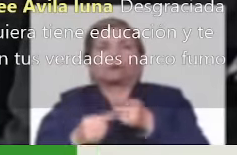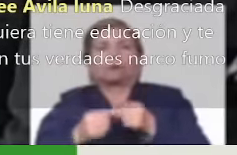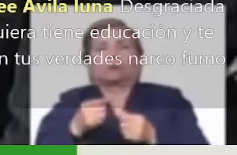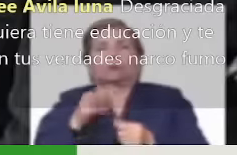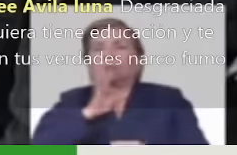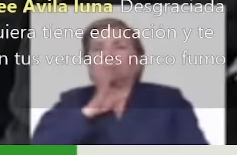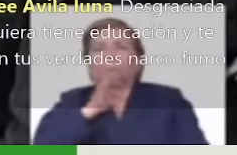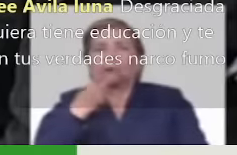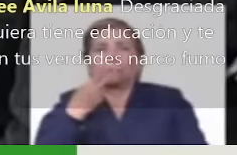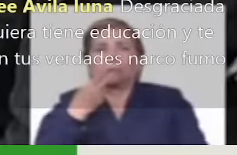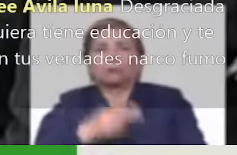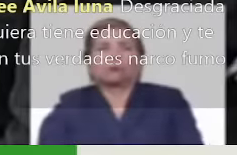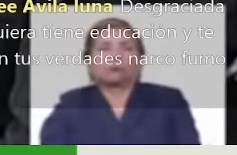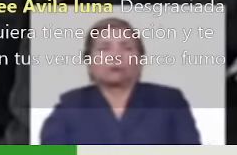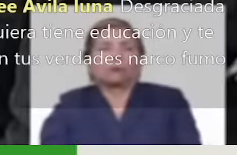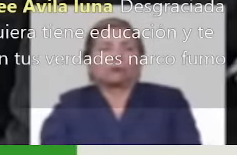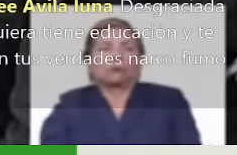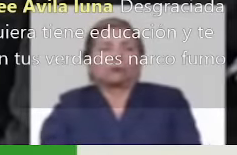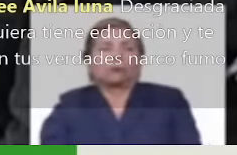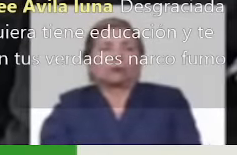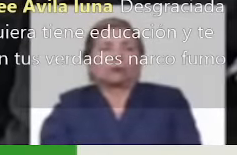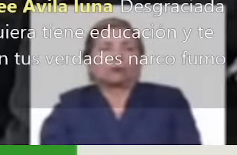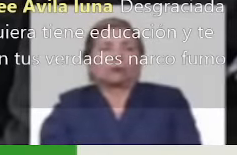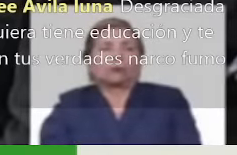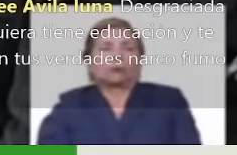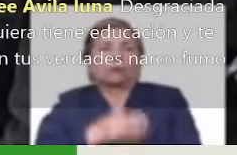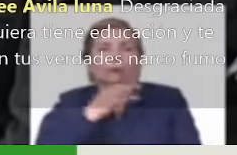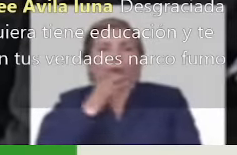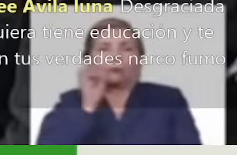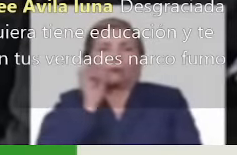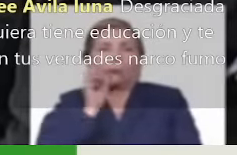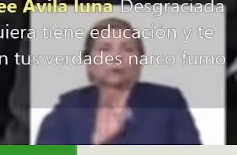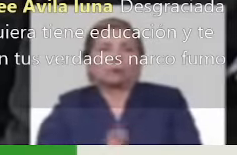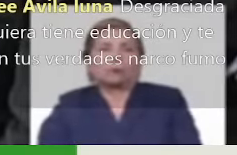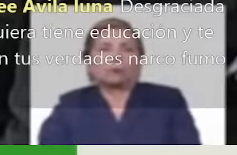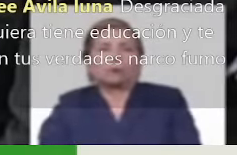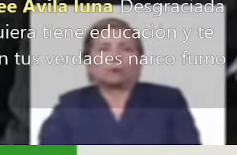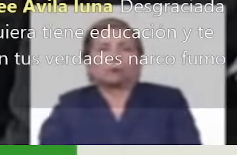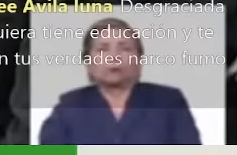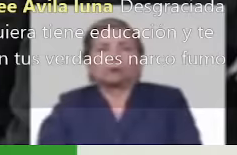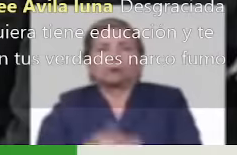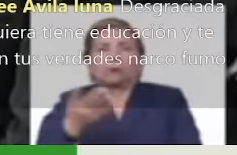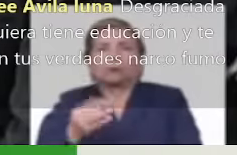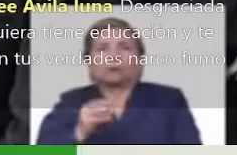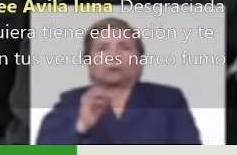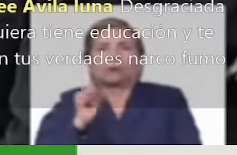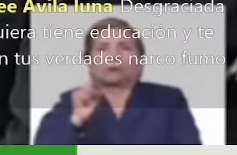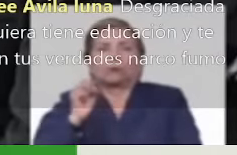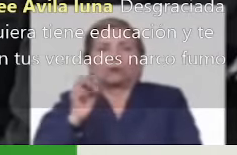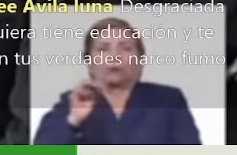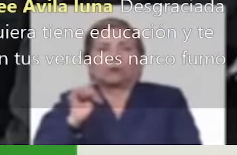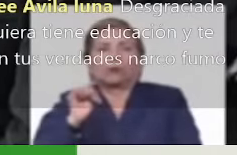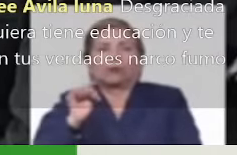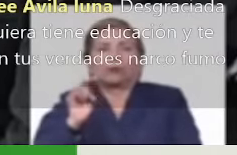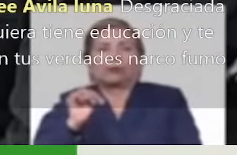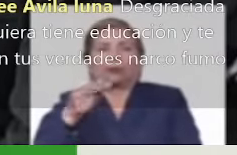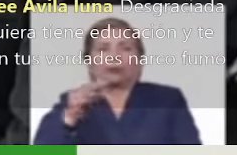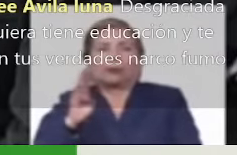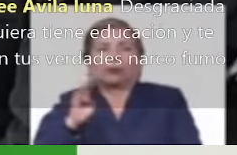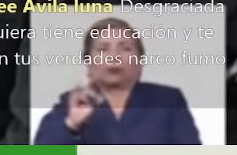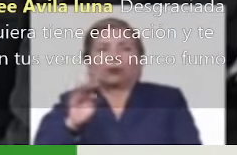verbalmente? Me someto a guardar silencio. Señor Chimabukuro,